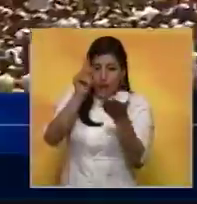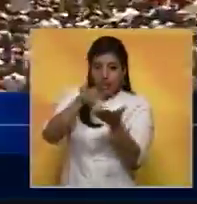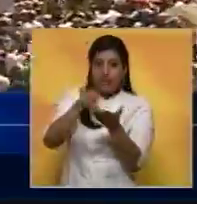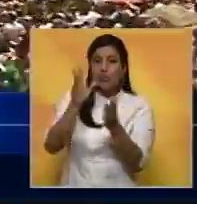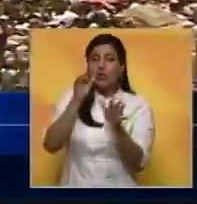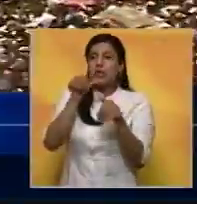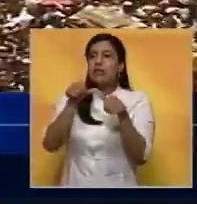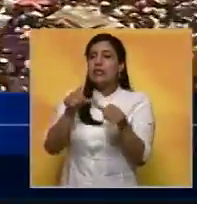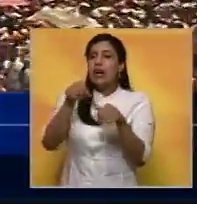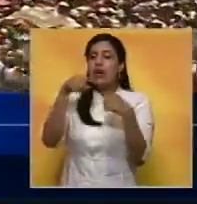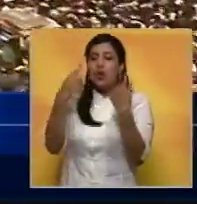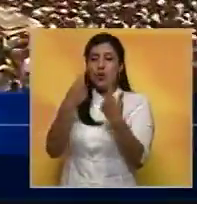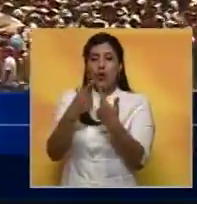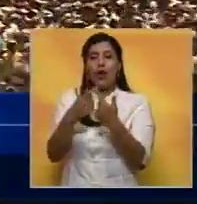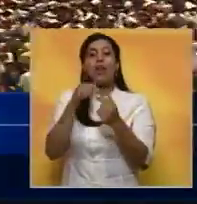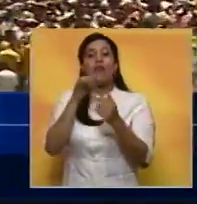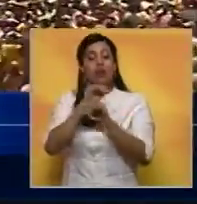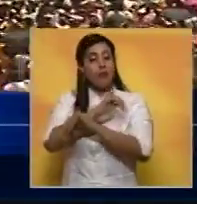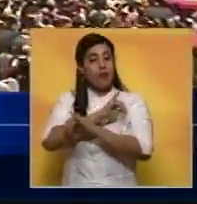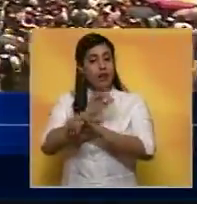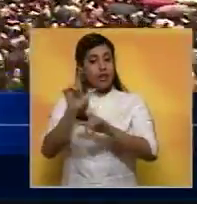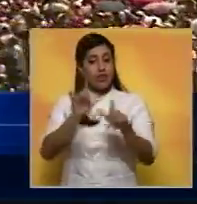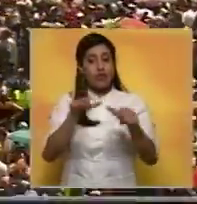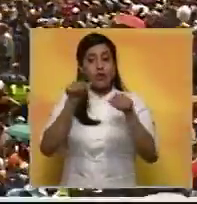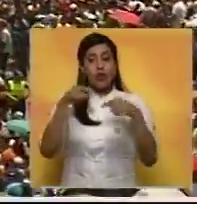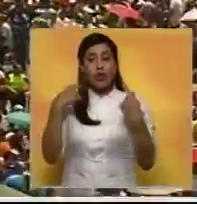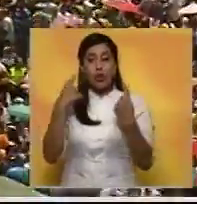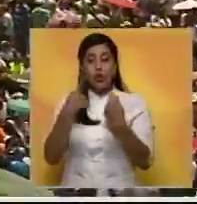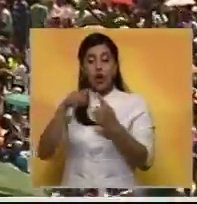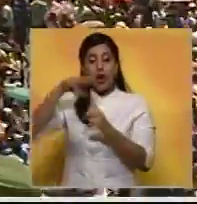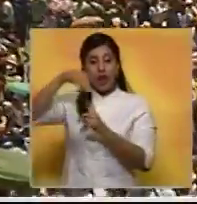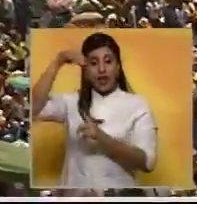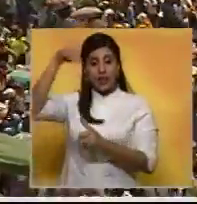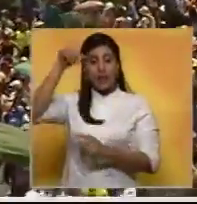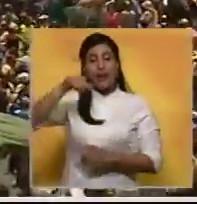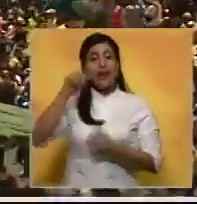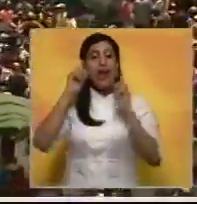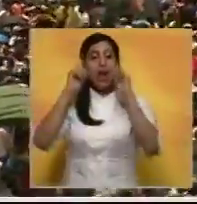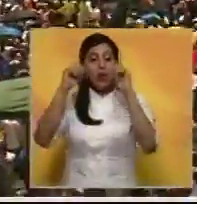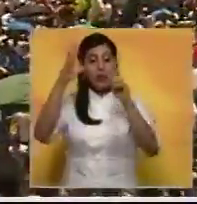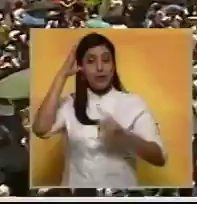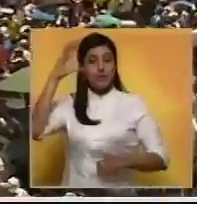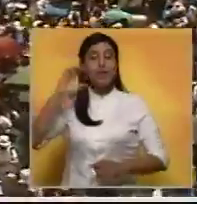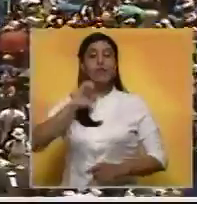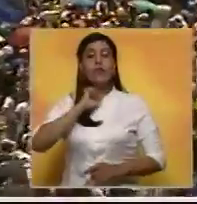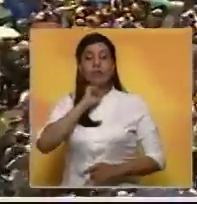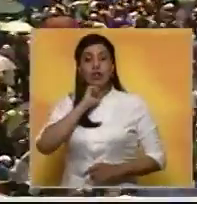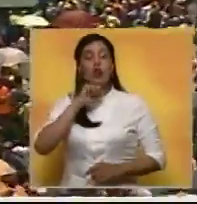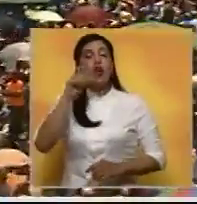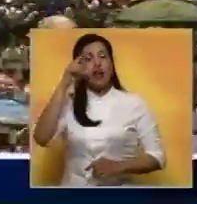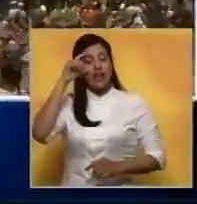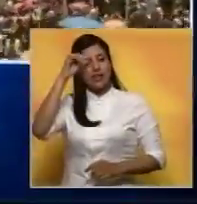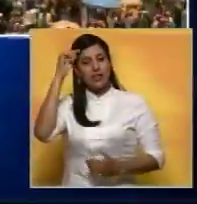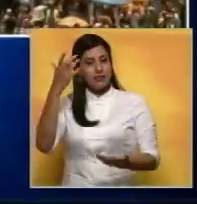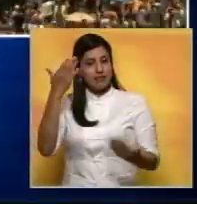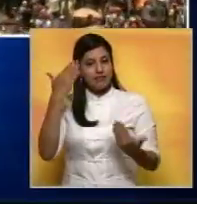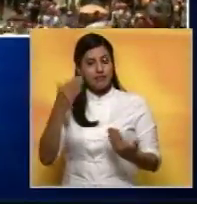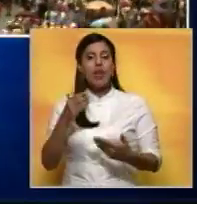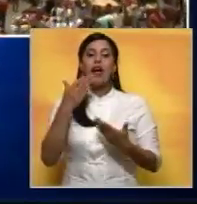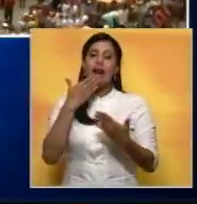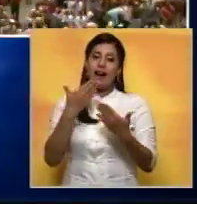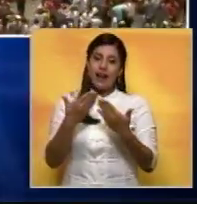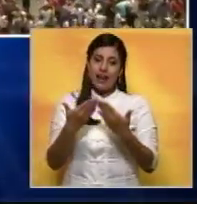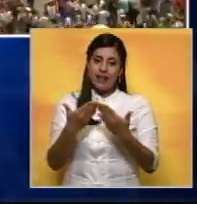no se mueven del distribuidor. Es el informe que tenemos desde el distribuidor Altamira acá en la autopista Francisco Fajardo. Néstor, Endrina.